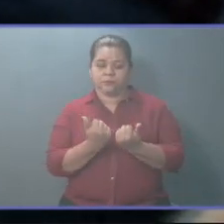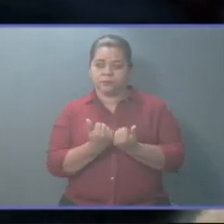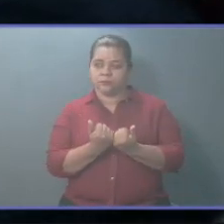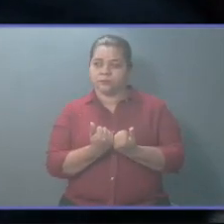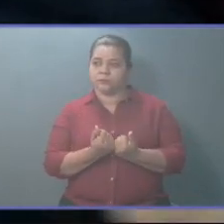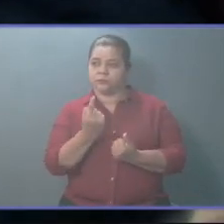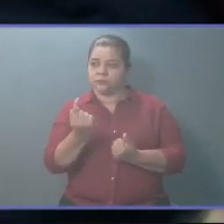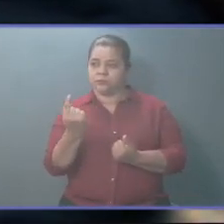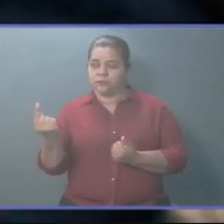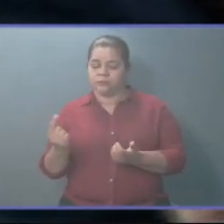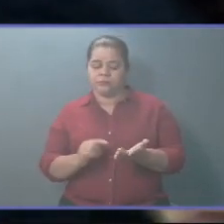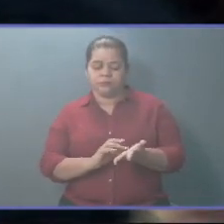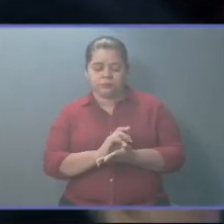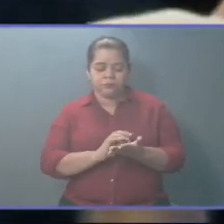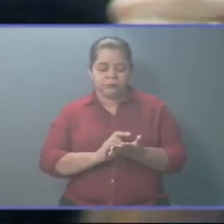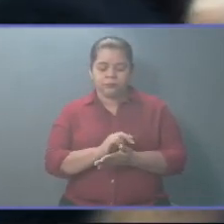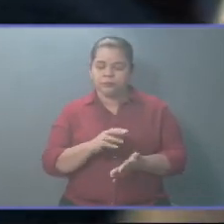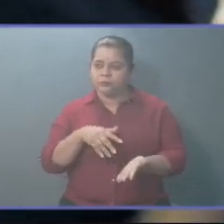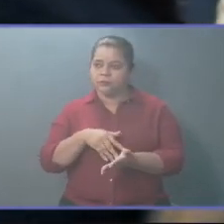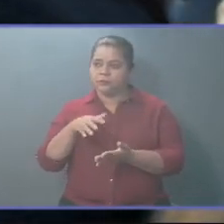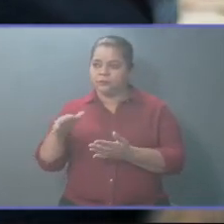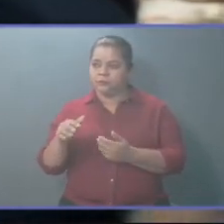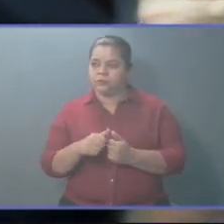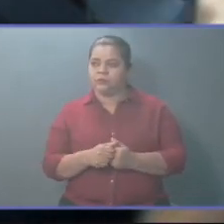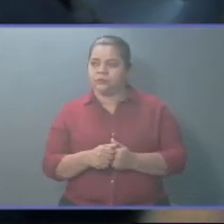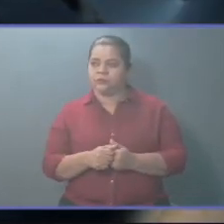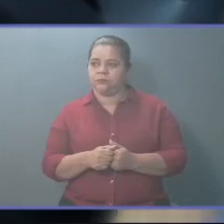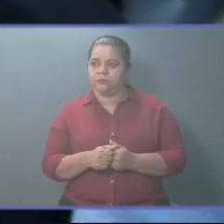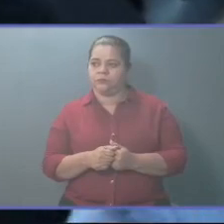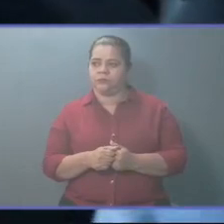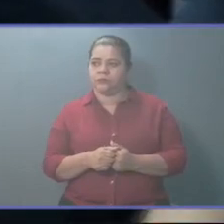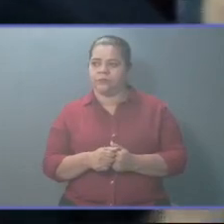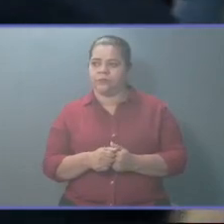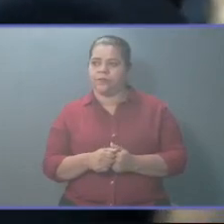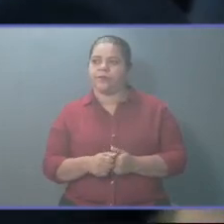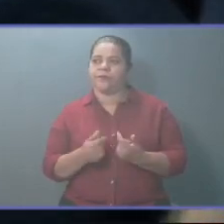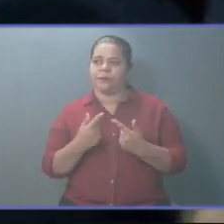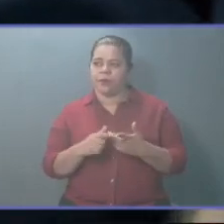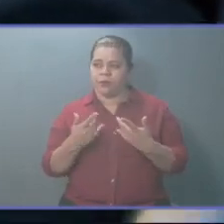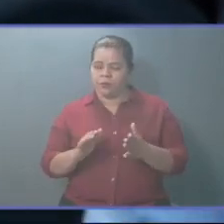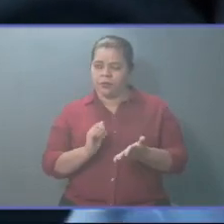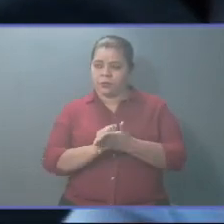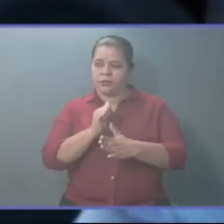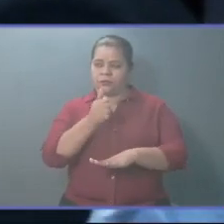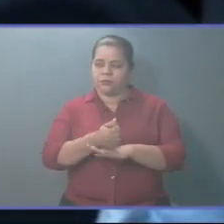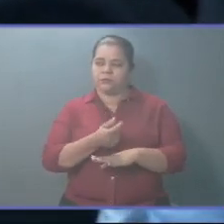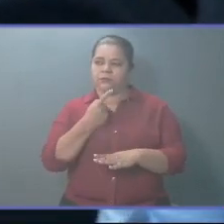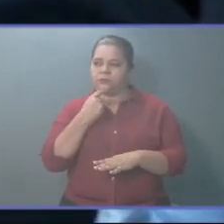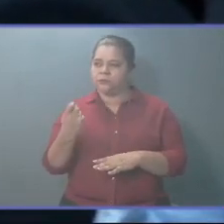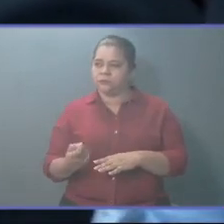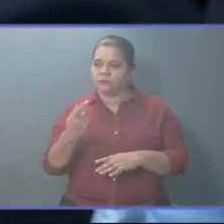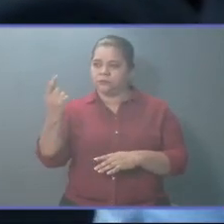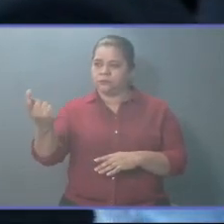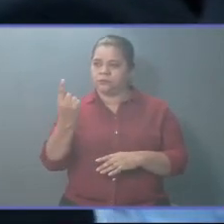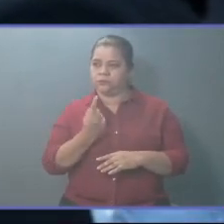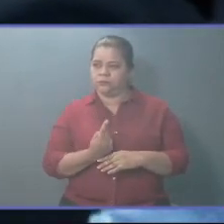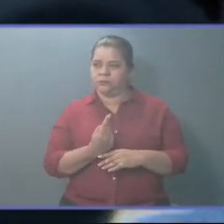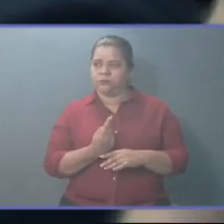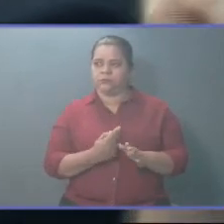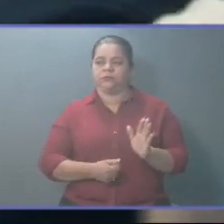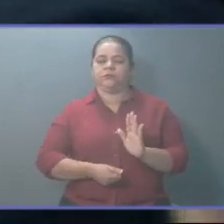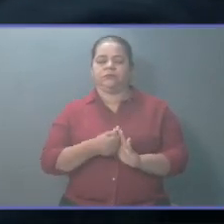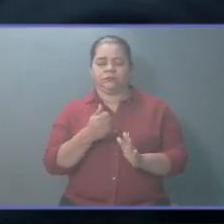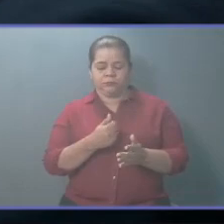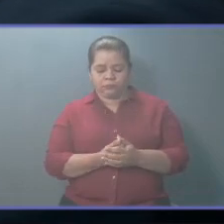de auditoría y contaduría pública legalmente reconocidas. Ellos definen a quién envían, como ha